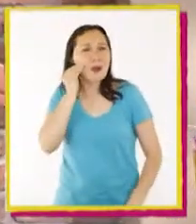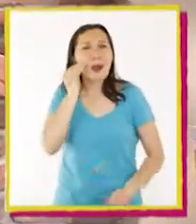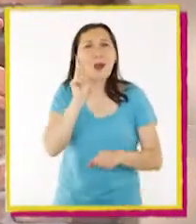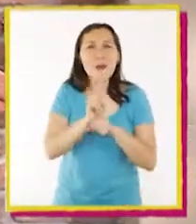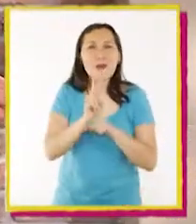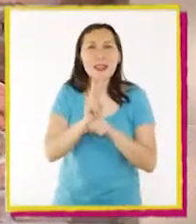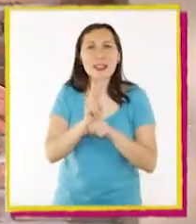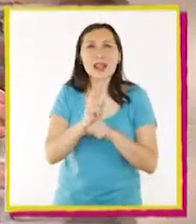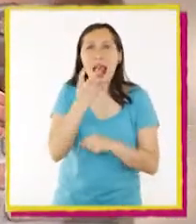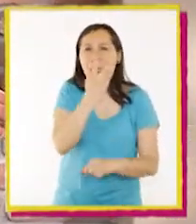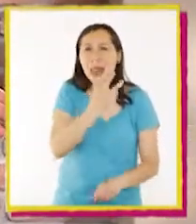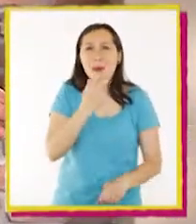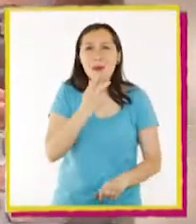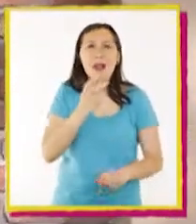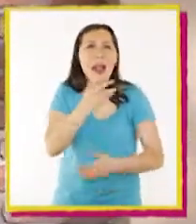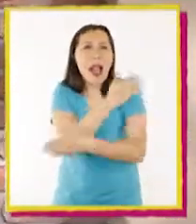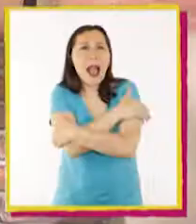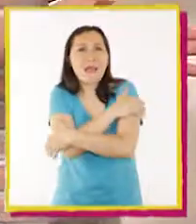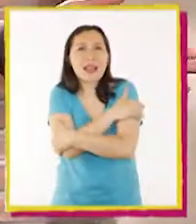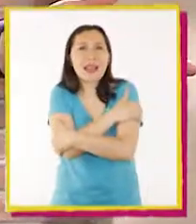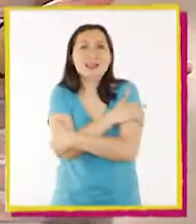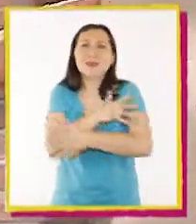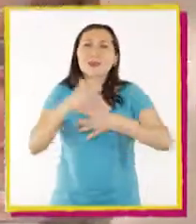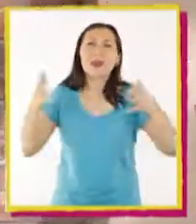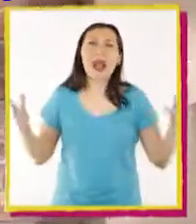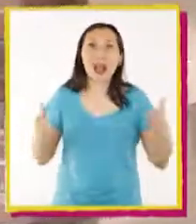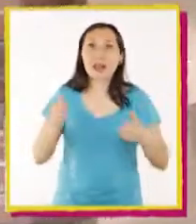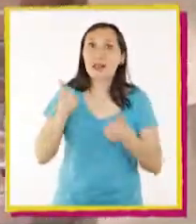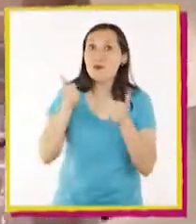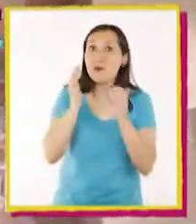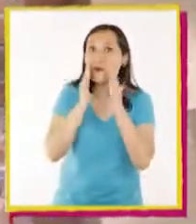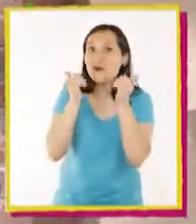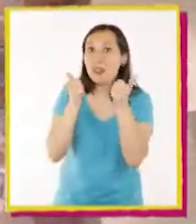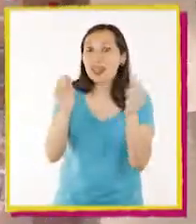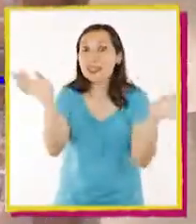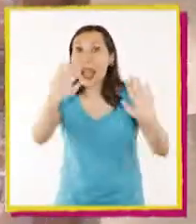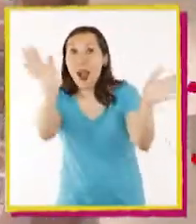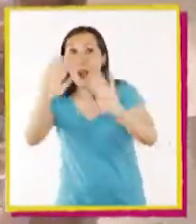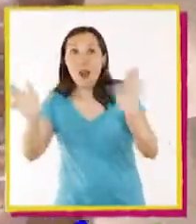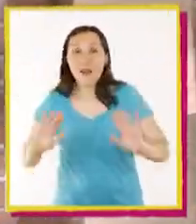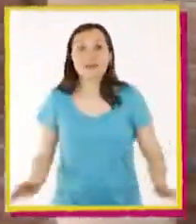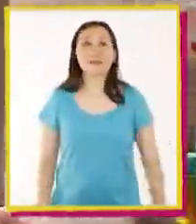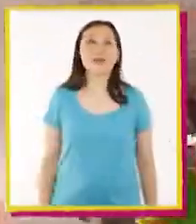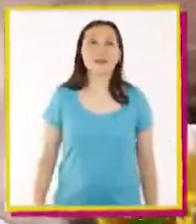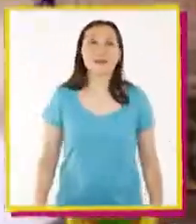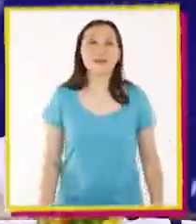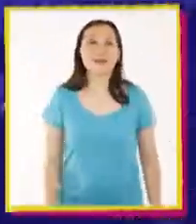Agustina, su profesora de lenguaje. Les mando un abrazo muy grande y pórtese bien. ¡Chao!